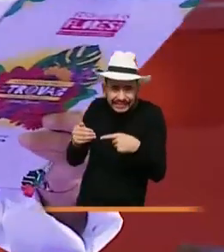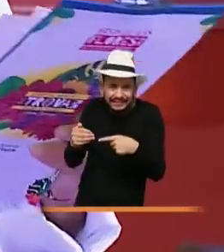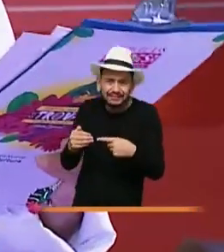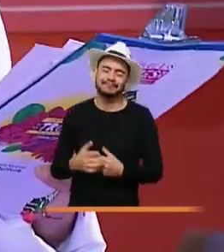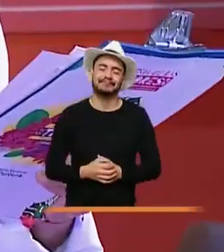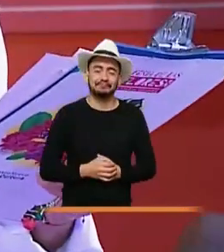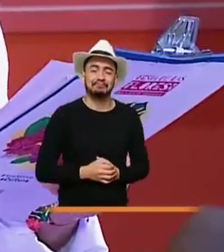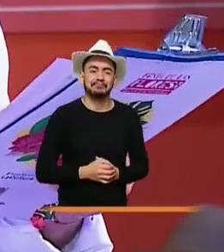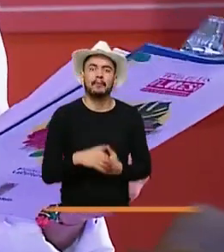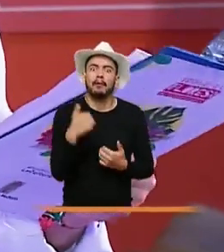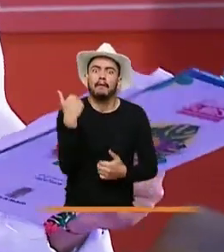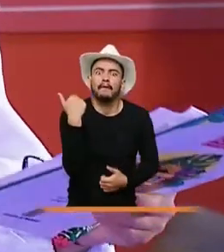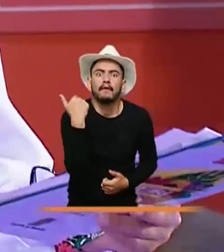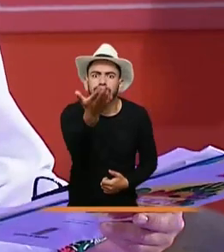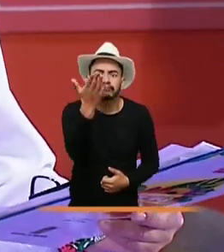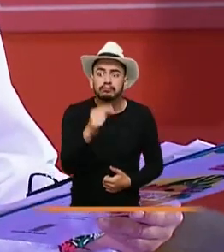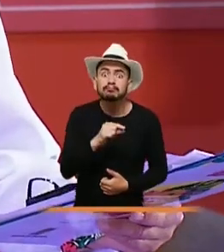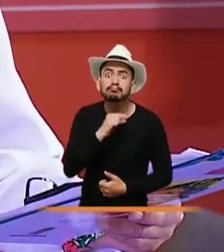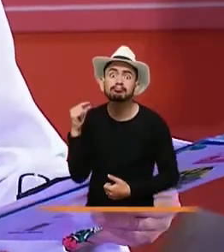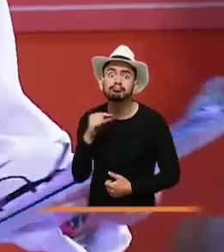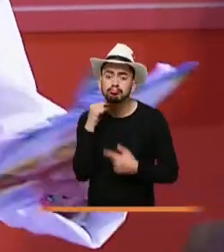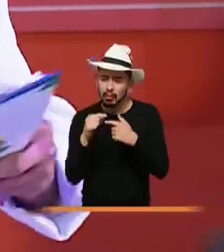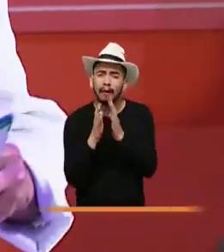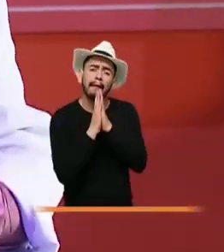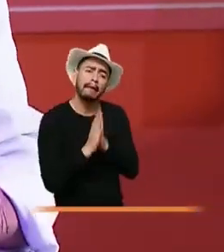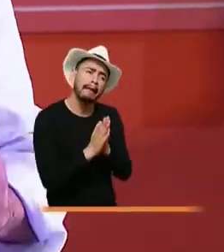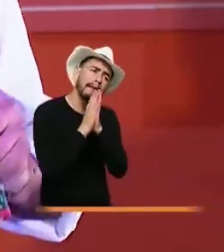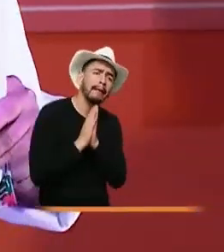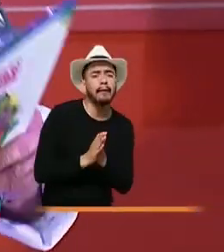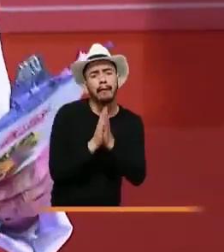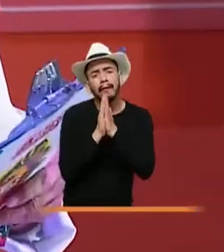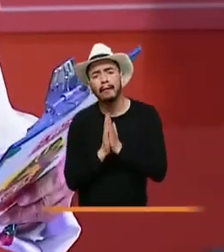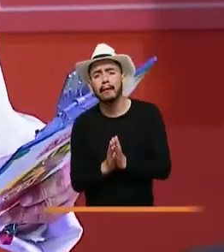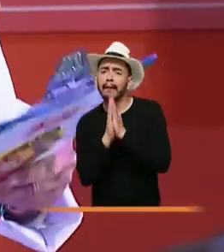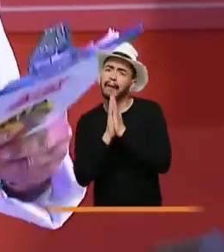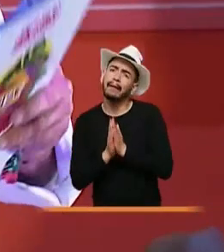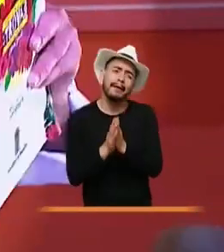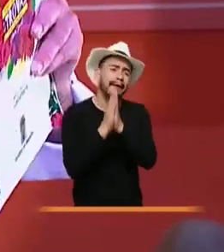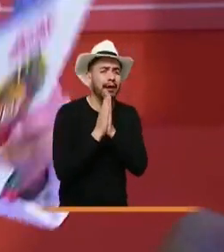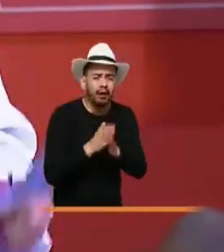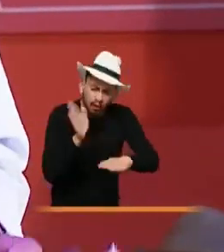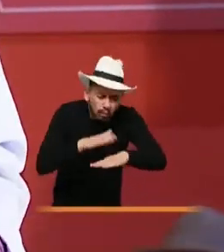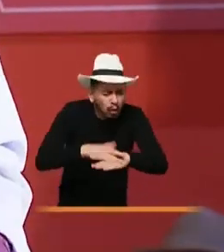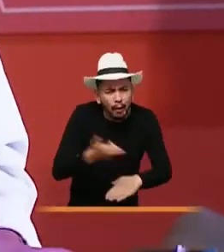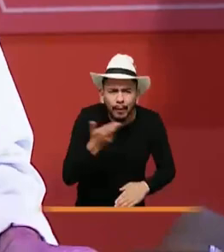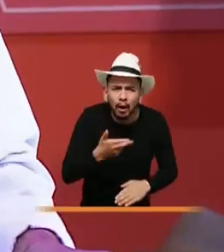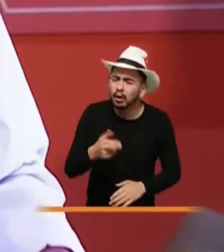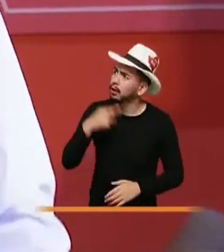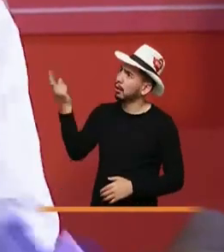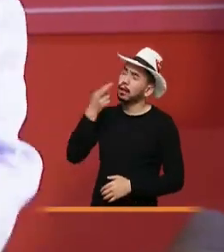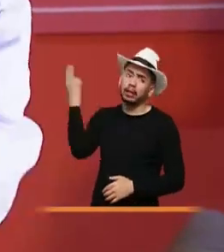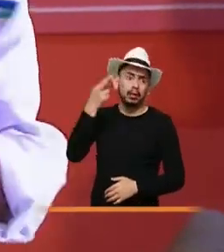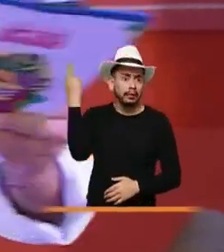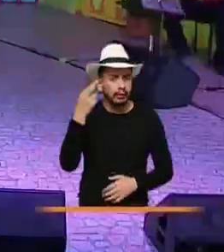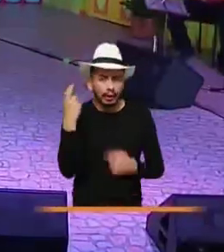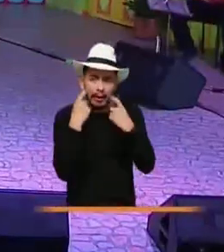y rezandero se le vio insinuantes muy falta el que reza y pt en falta